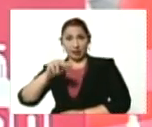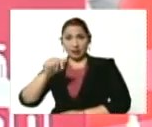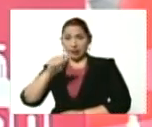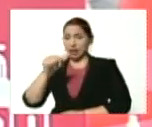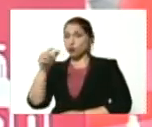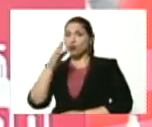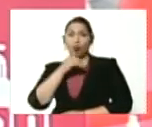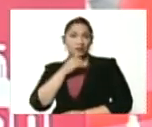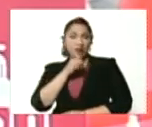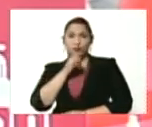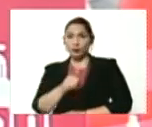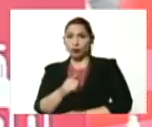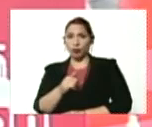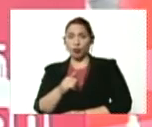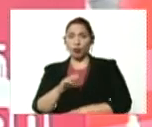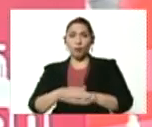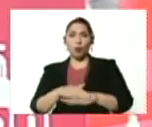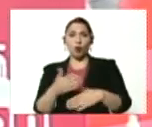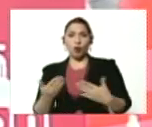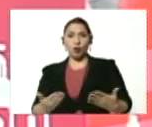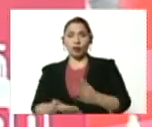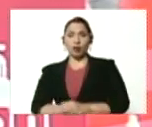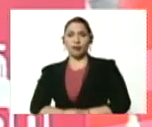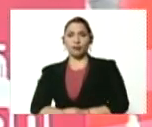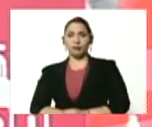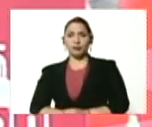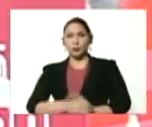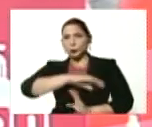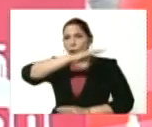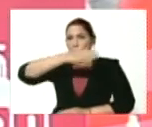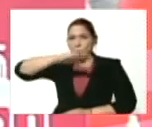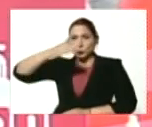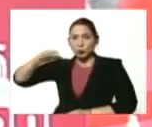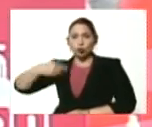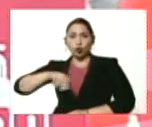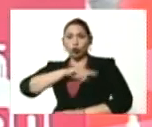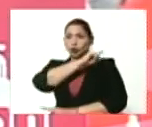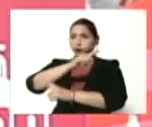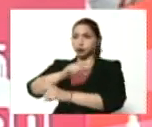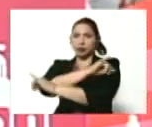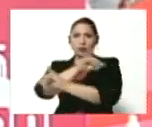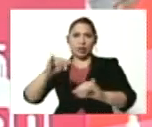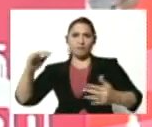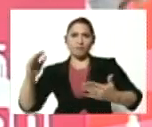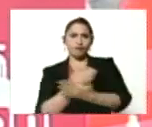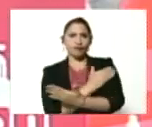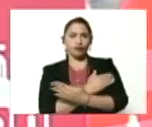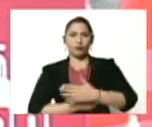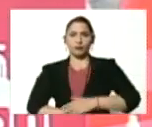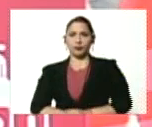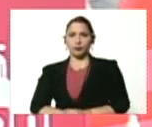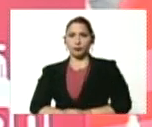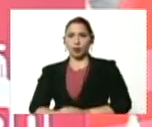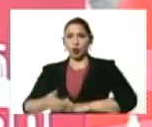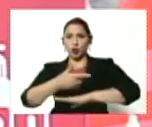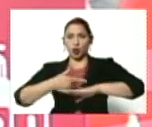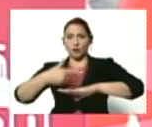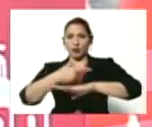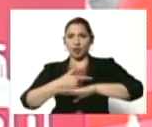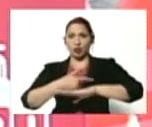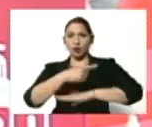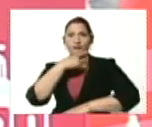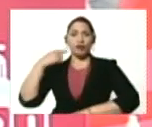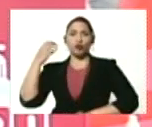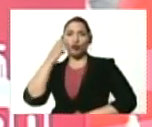no teníamos mucha información, puesto que estaba en una zona montañosa, y cuando lo denunciamos fue rápidamente desmantelado por el gobierno de Iván